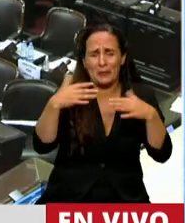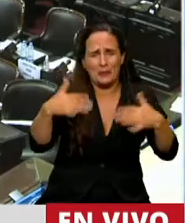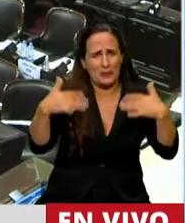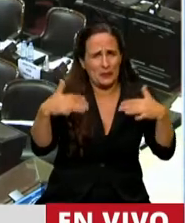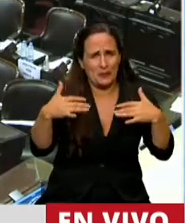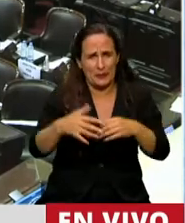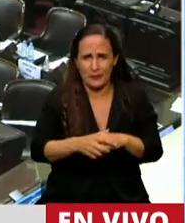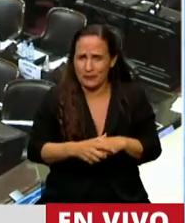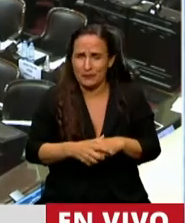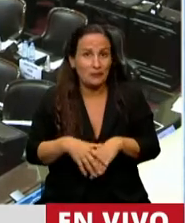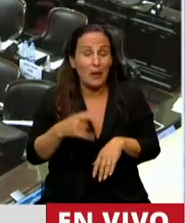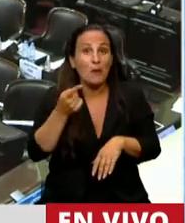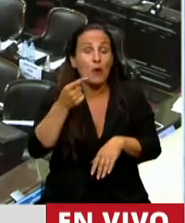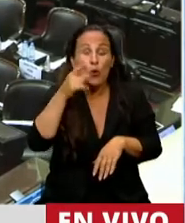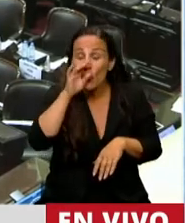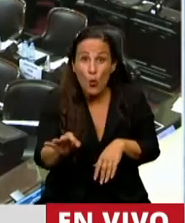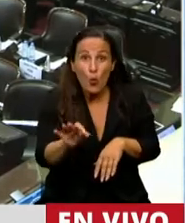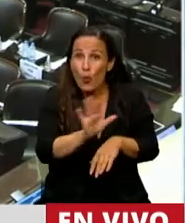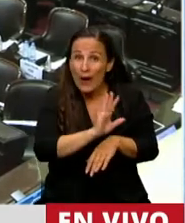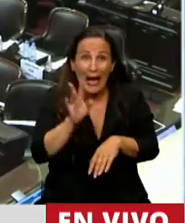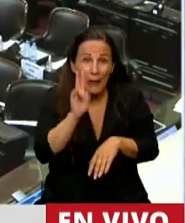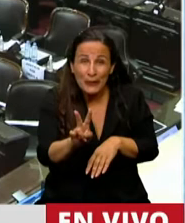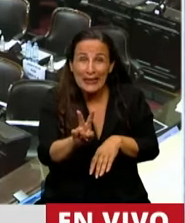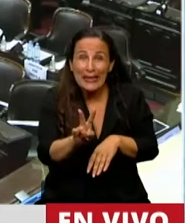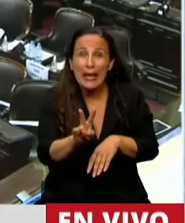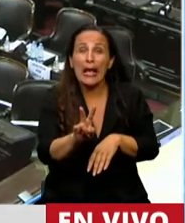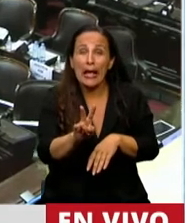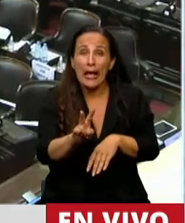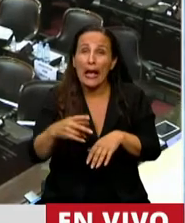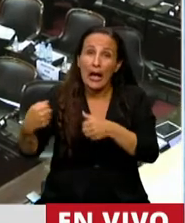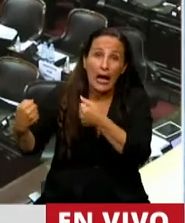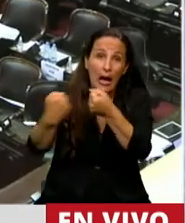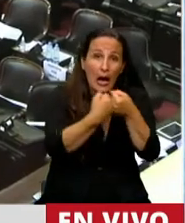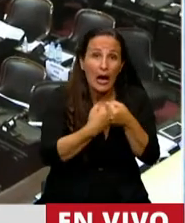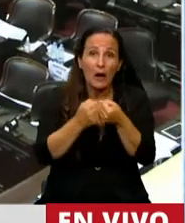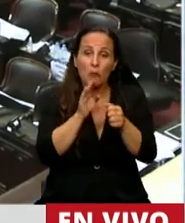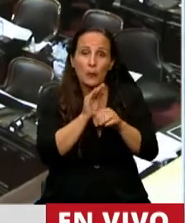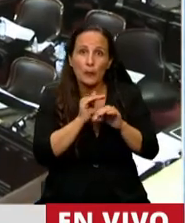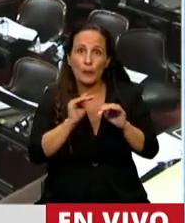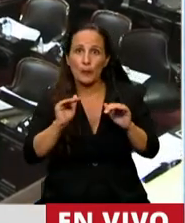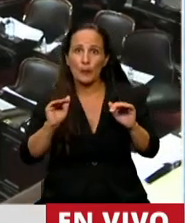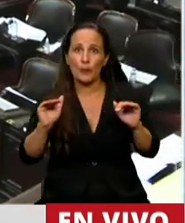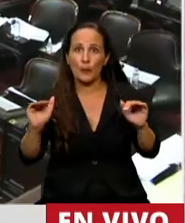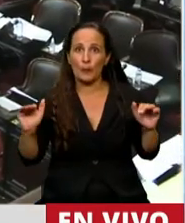Créanme, nunca, jamás, nunca vi un consenso tan silencioso para